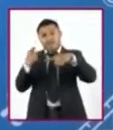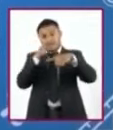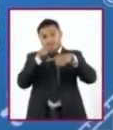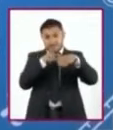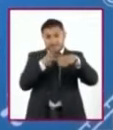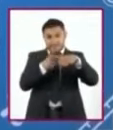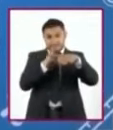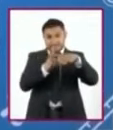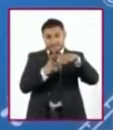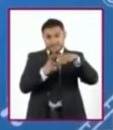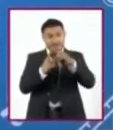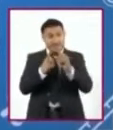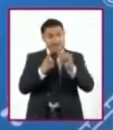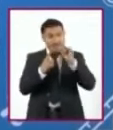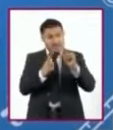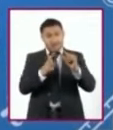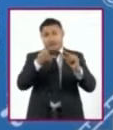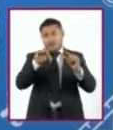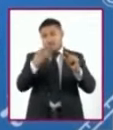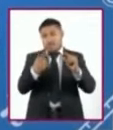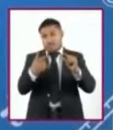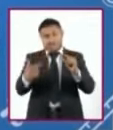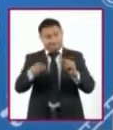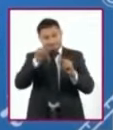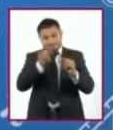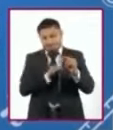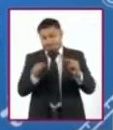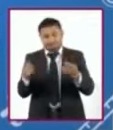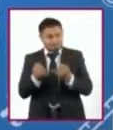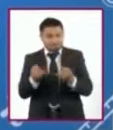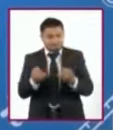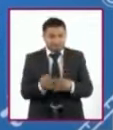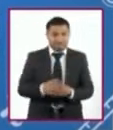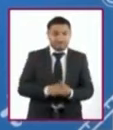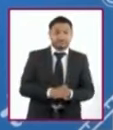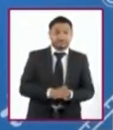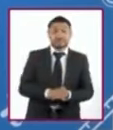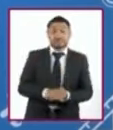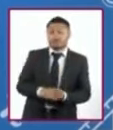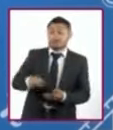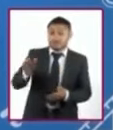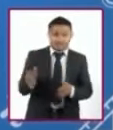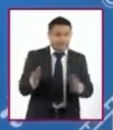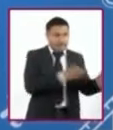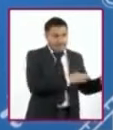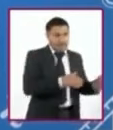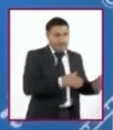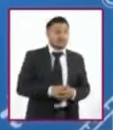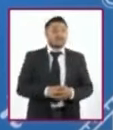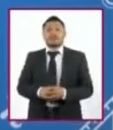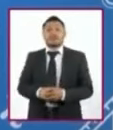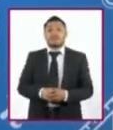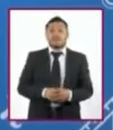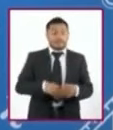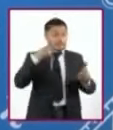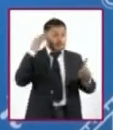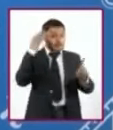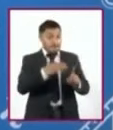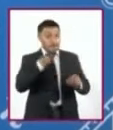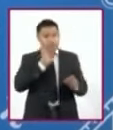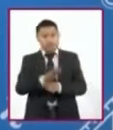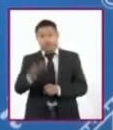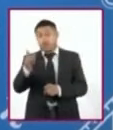el simétrico de un vértice, se utiliza la misma letra, pero con un apóstrofo, con el fin de